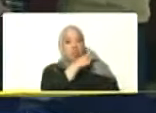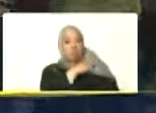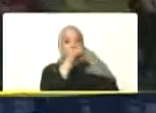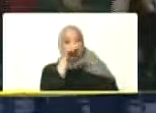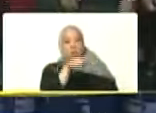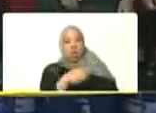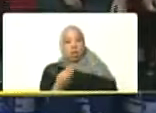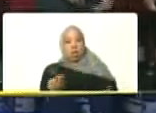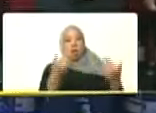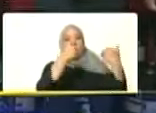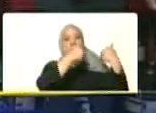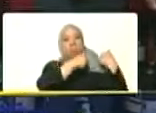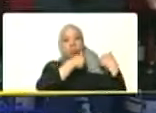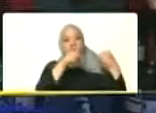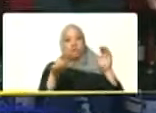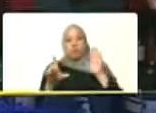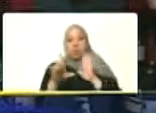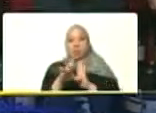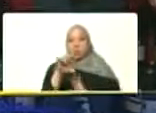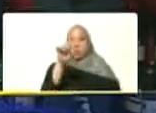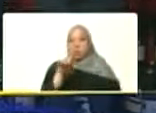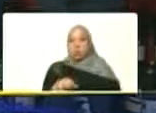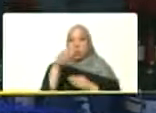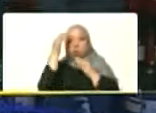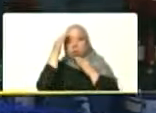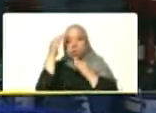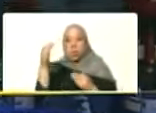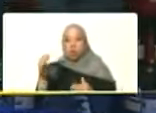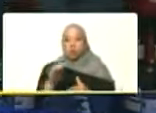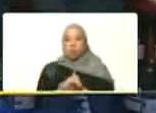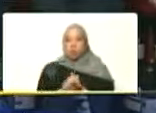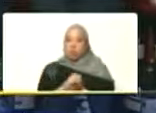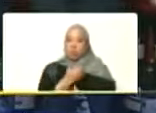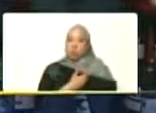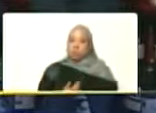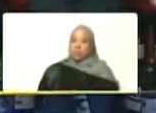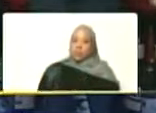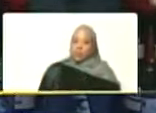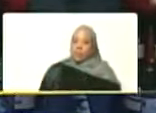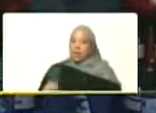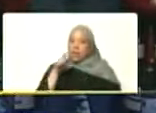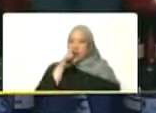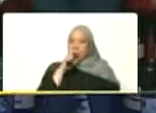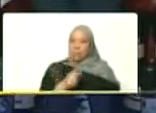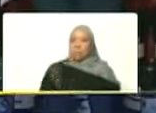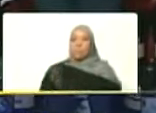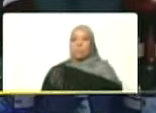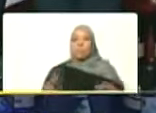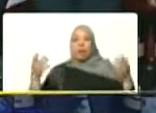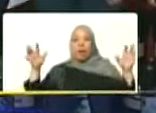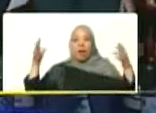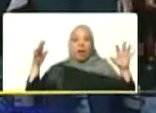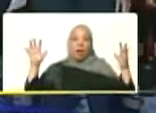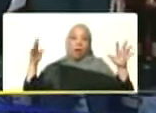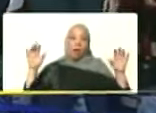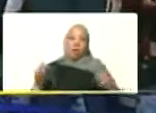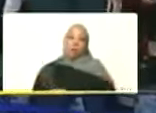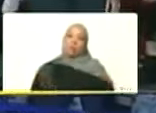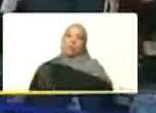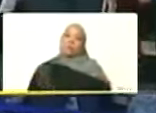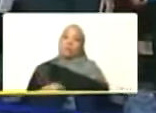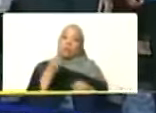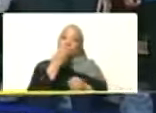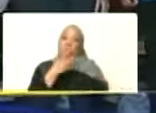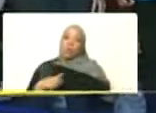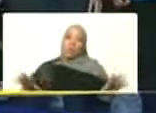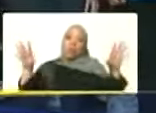aquí del liceo, que ella también te dé un saludo, presidente. Buenas